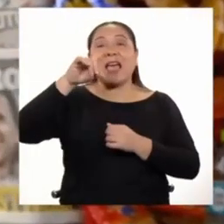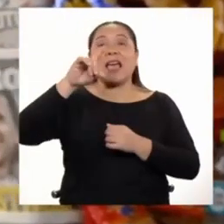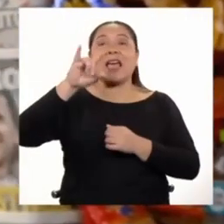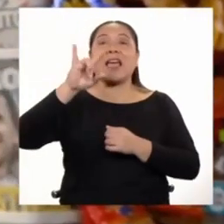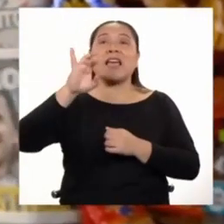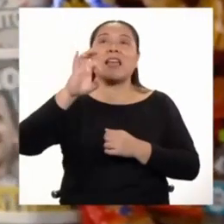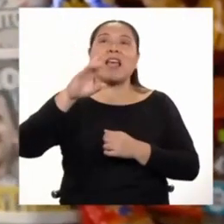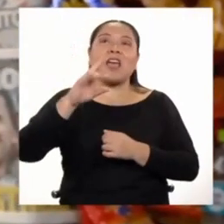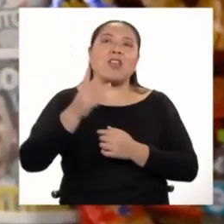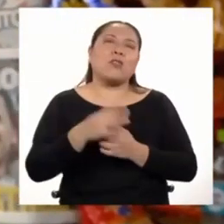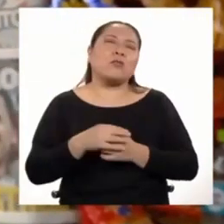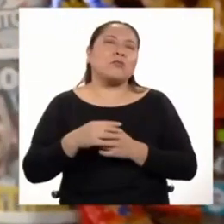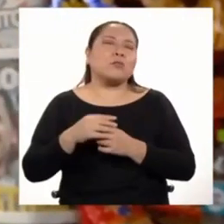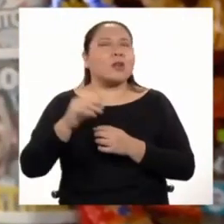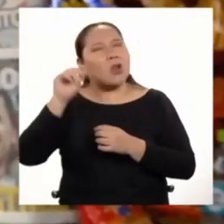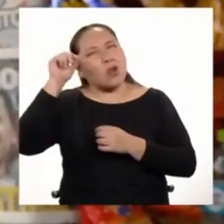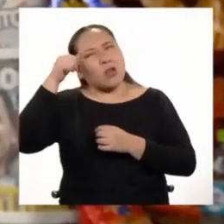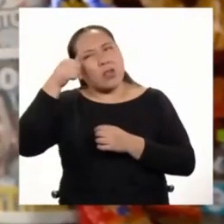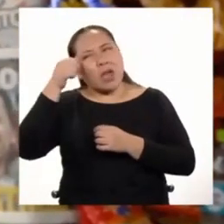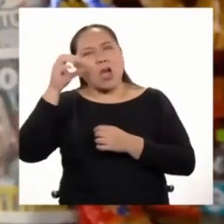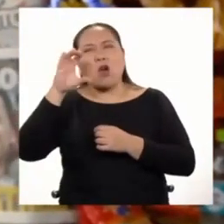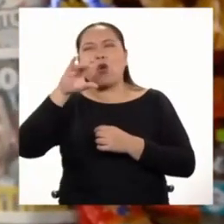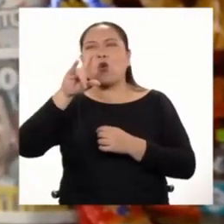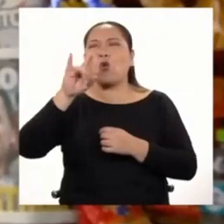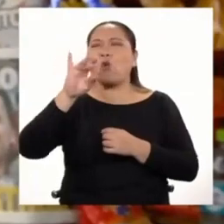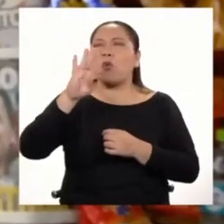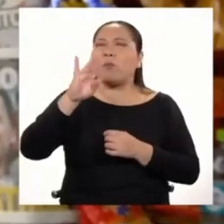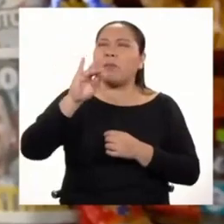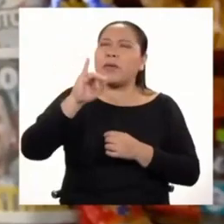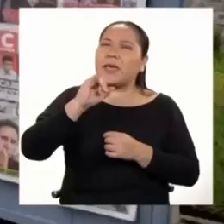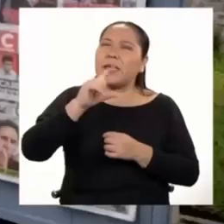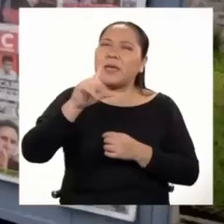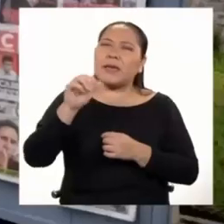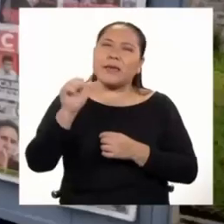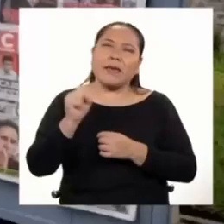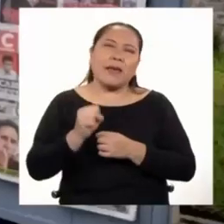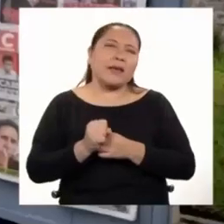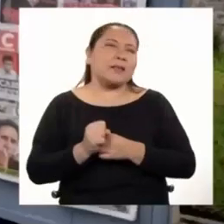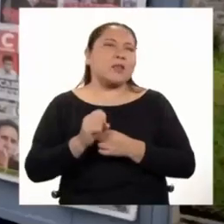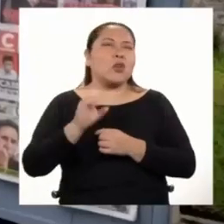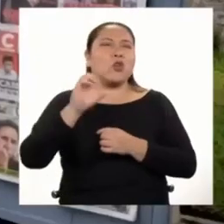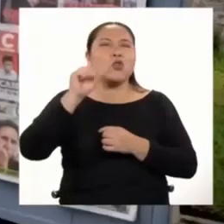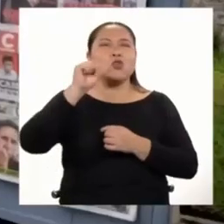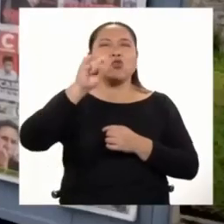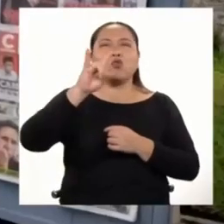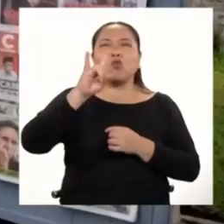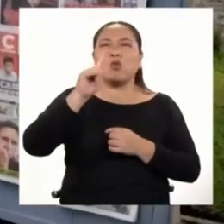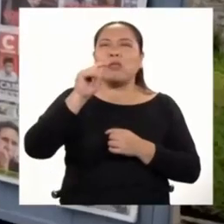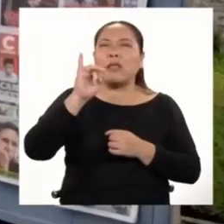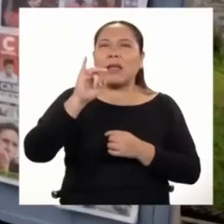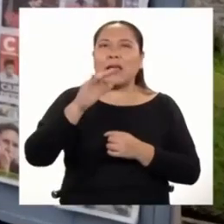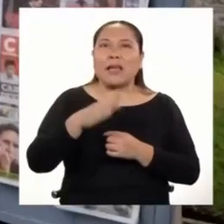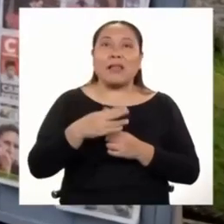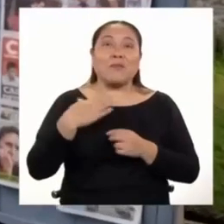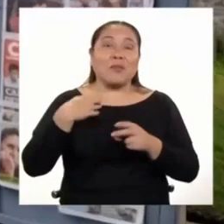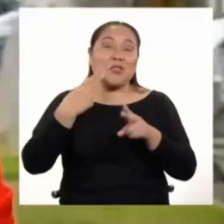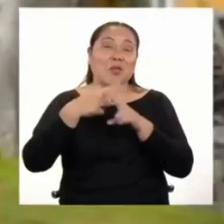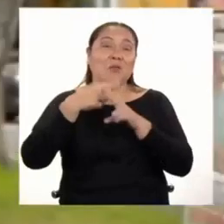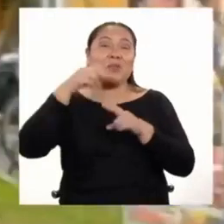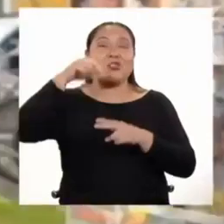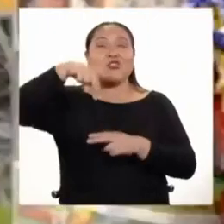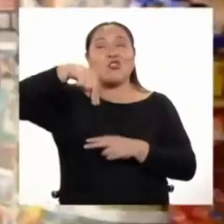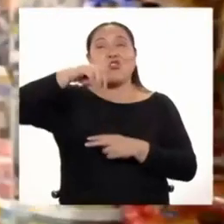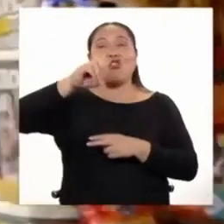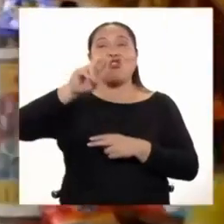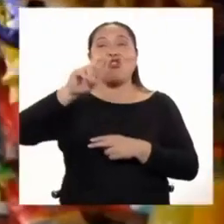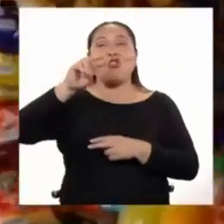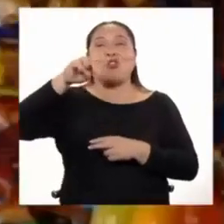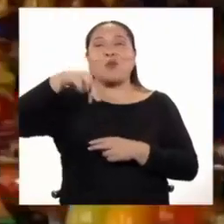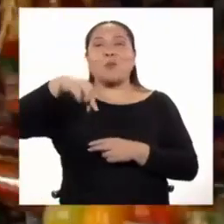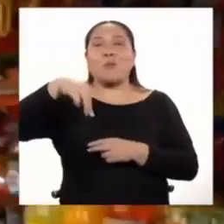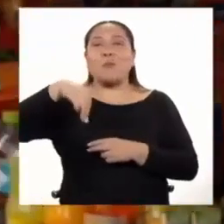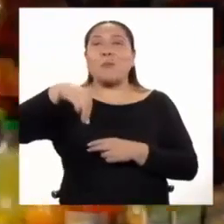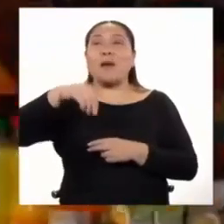Cubillas, por Sotil y por Chale. Soy Norma Martínez y esto sucedió en el Perú.